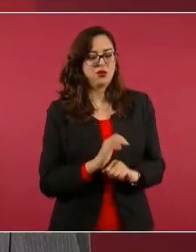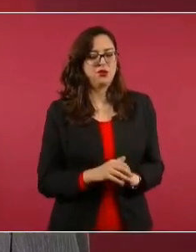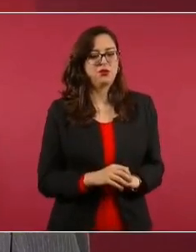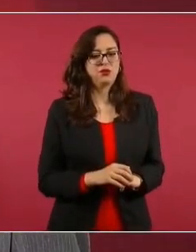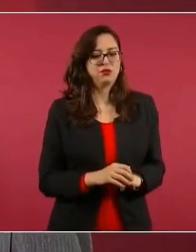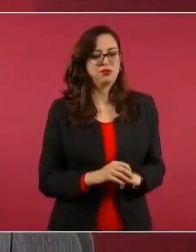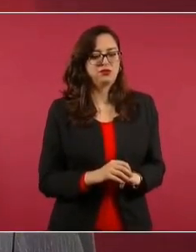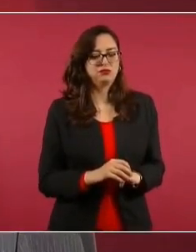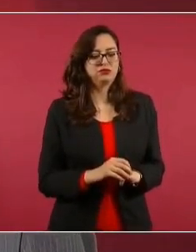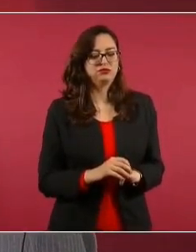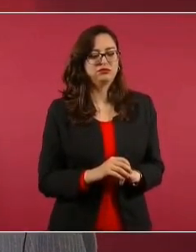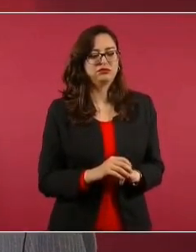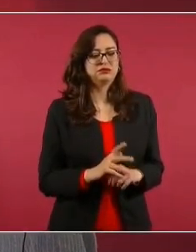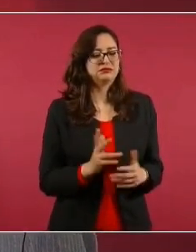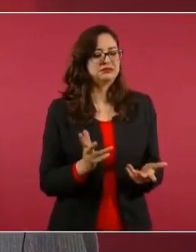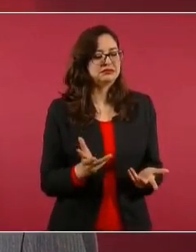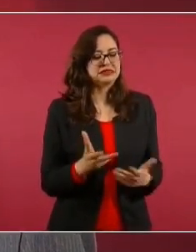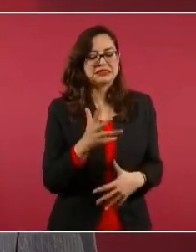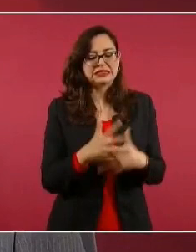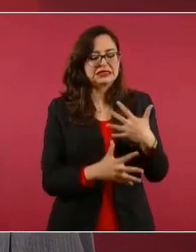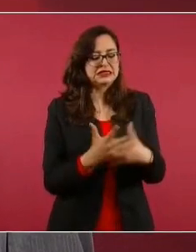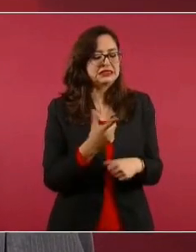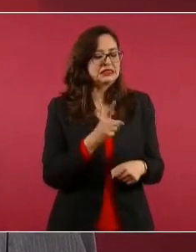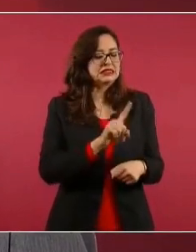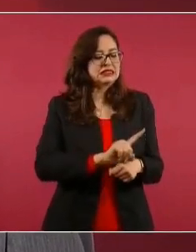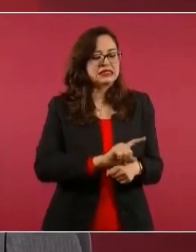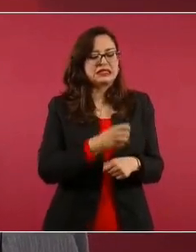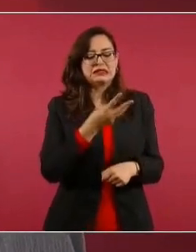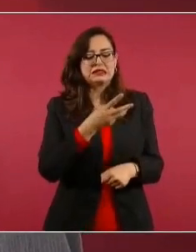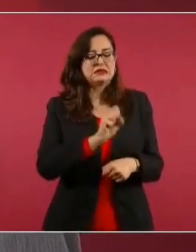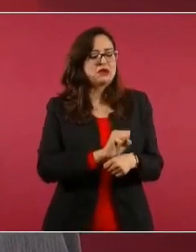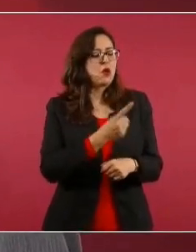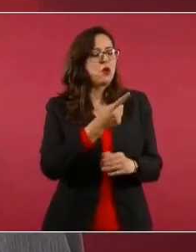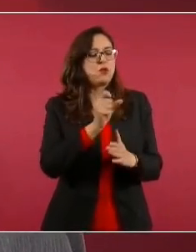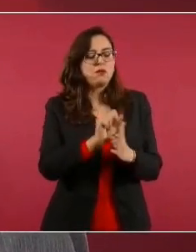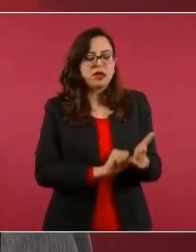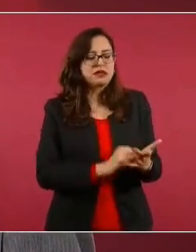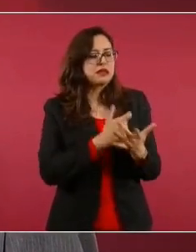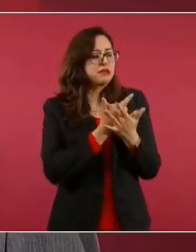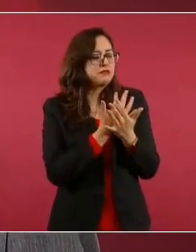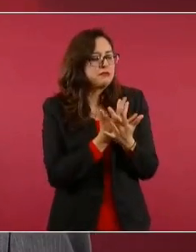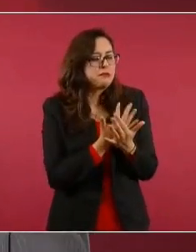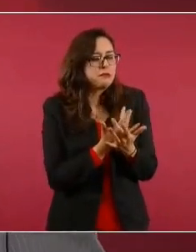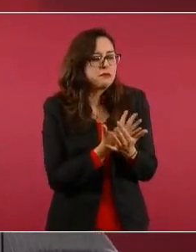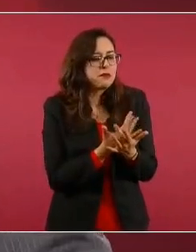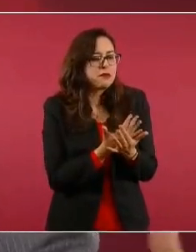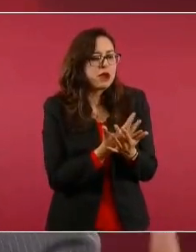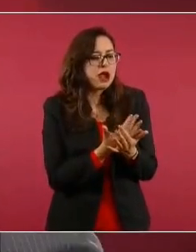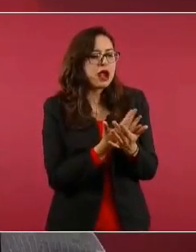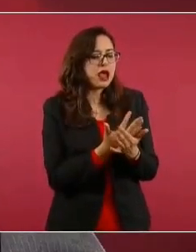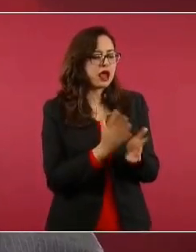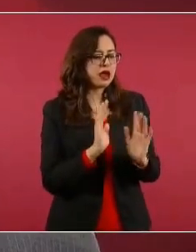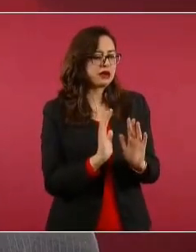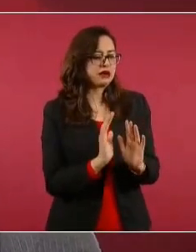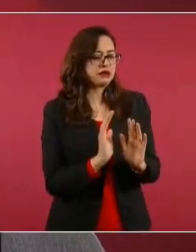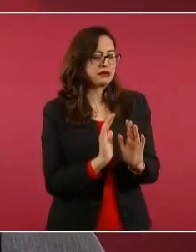dicen, 15 días, 3 semanas, un mes, se hubiese podido